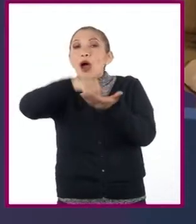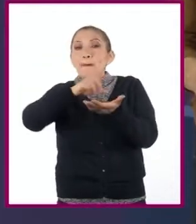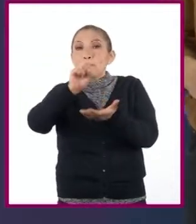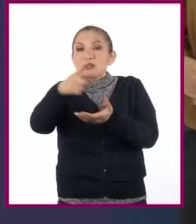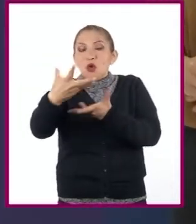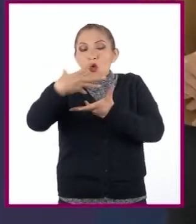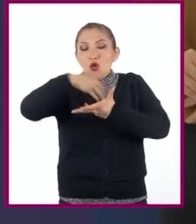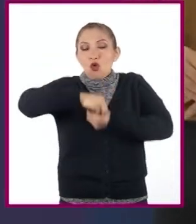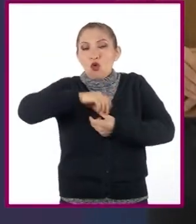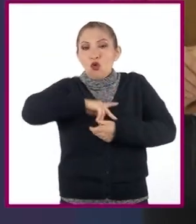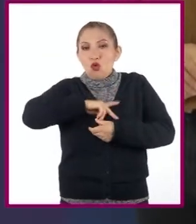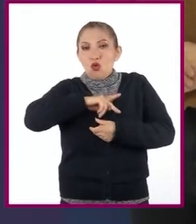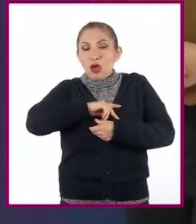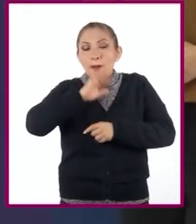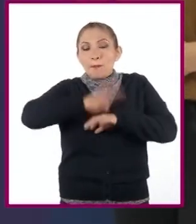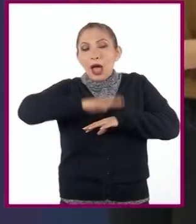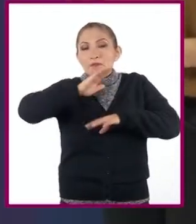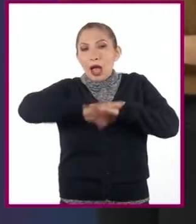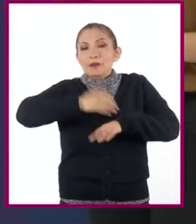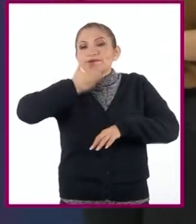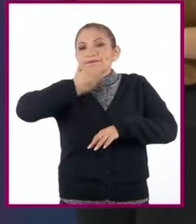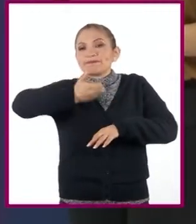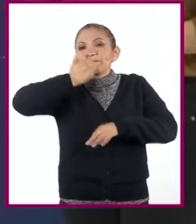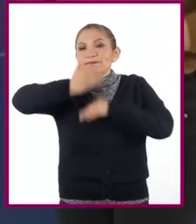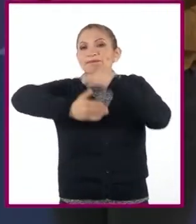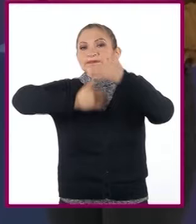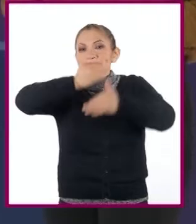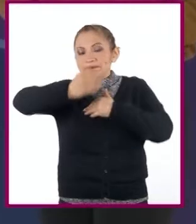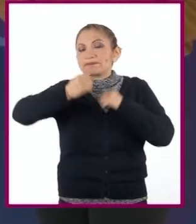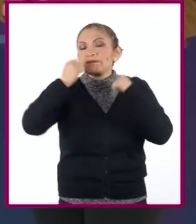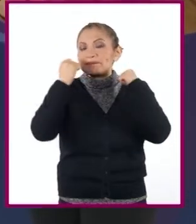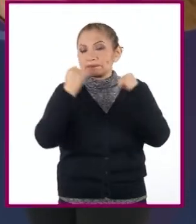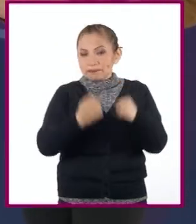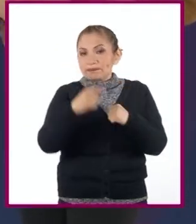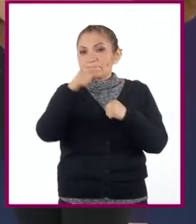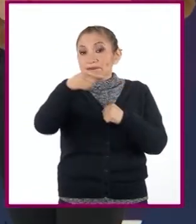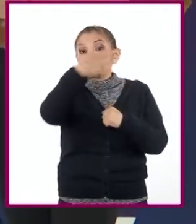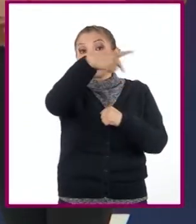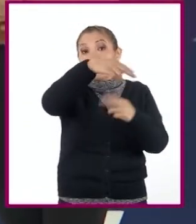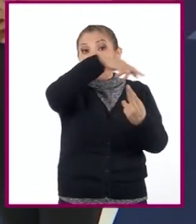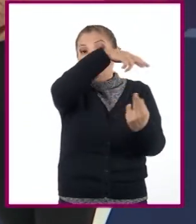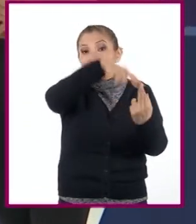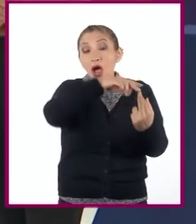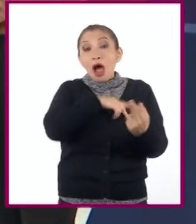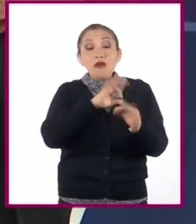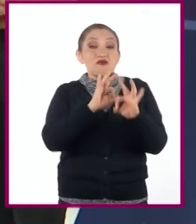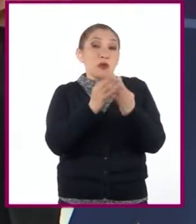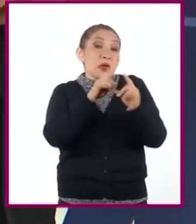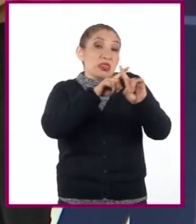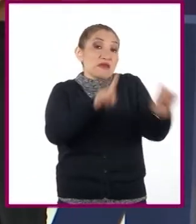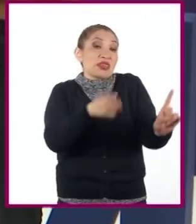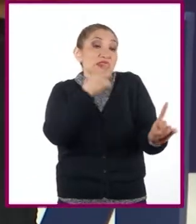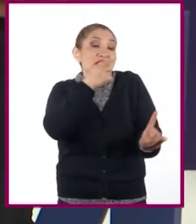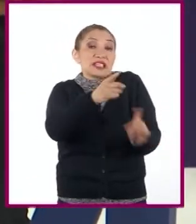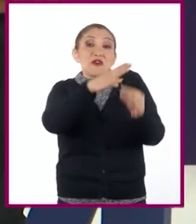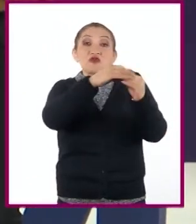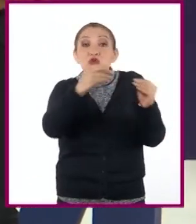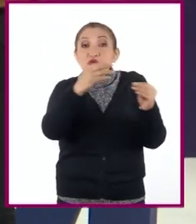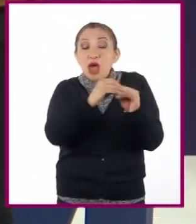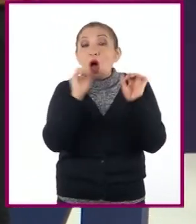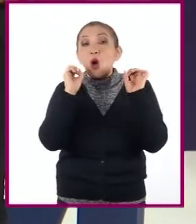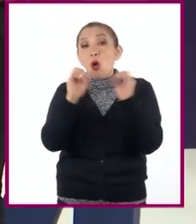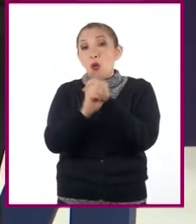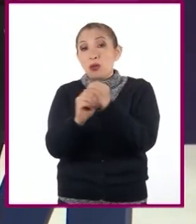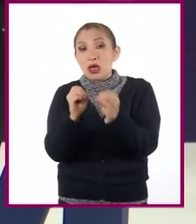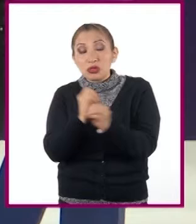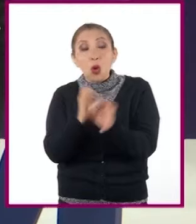propias y se hacen cada vez más cotidianas. Seguramente en su región tienen maneras distintas de nombrar frutas,